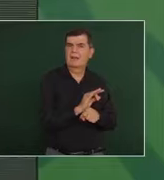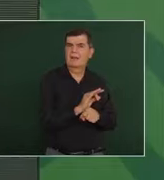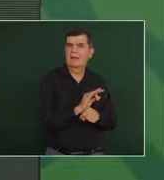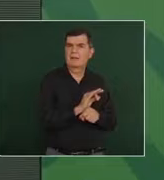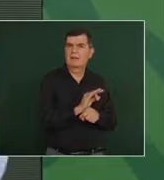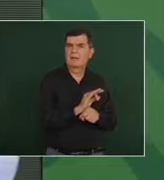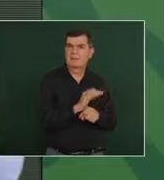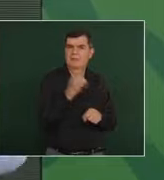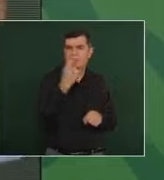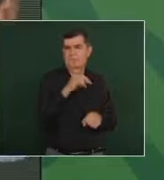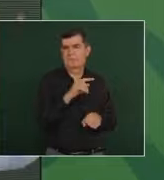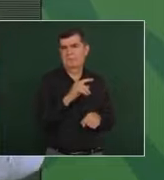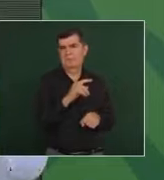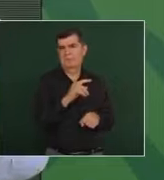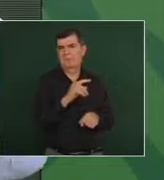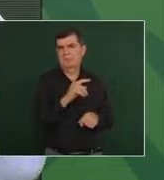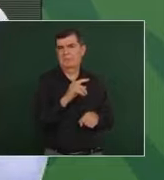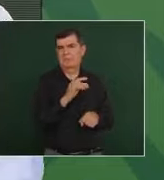a los supuestos